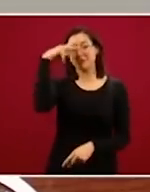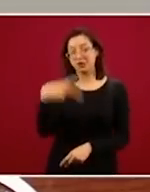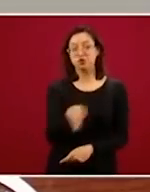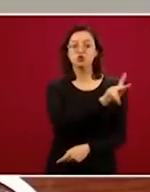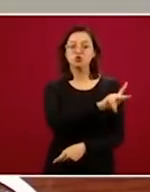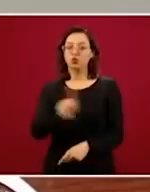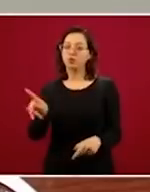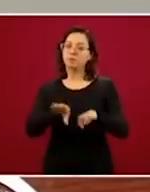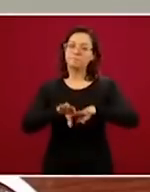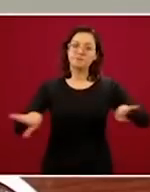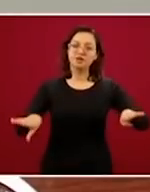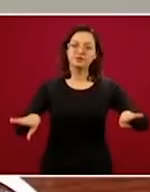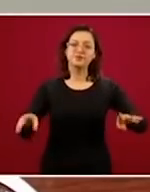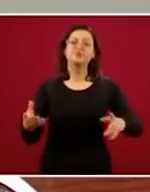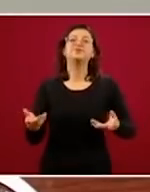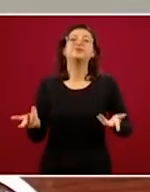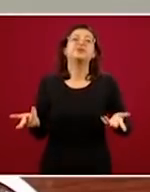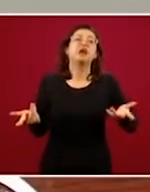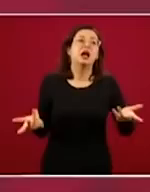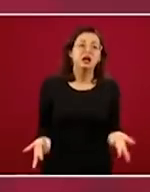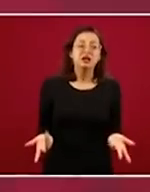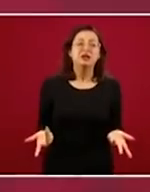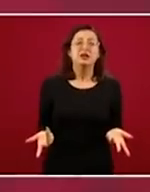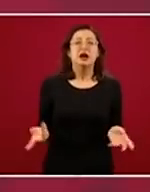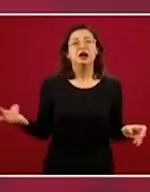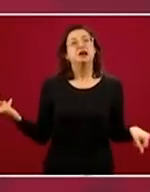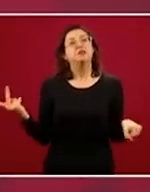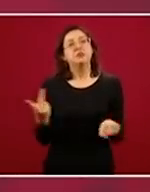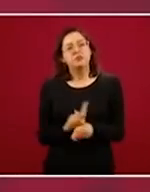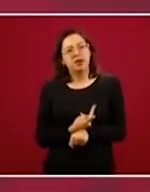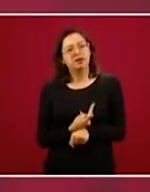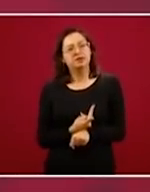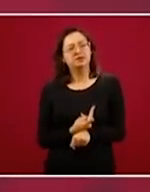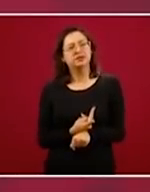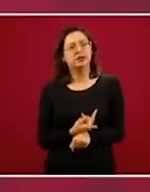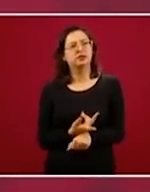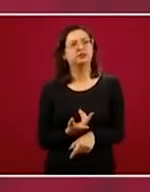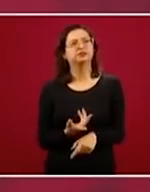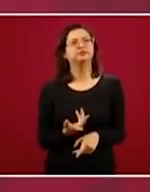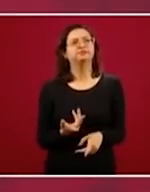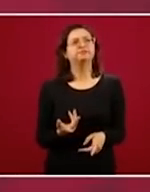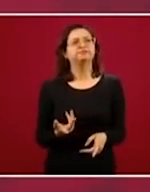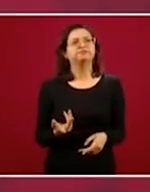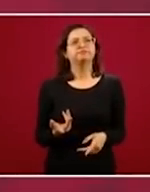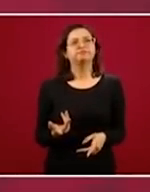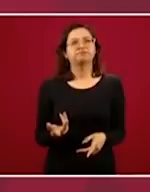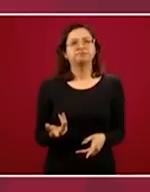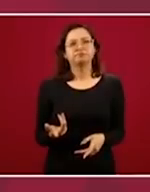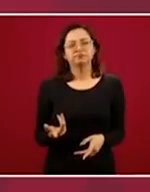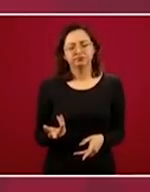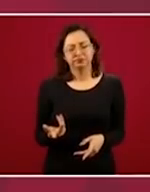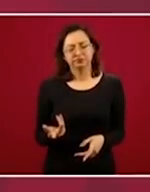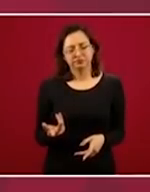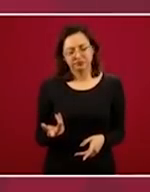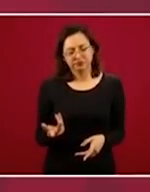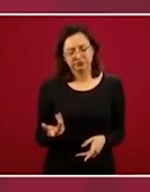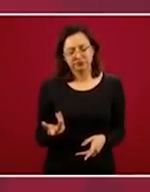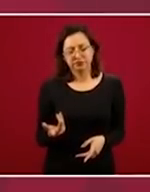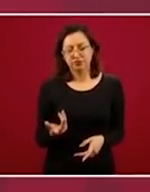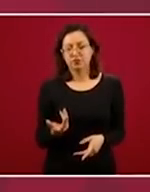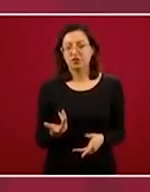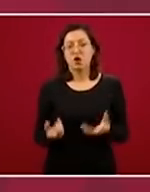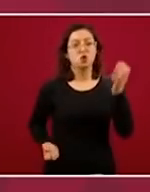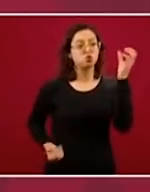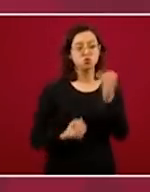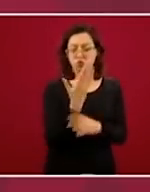entonces qué pasó si no se crearon nuevos